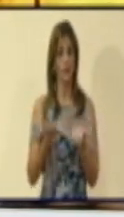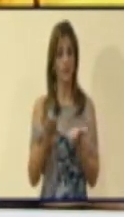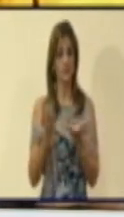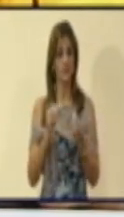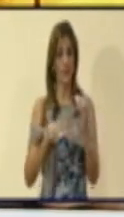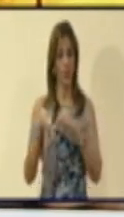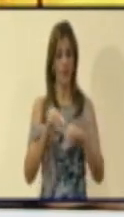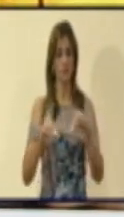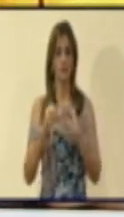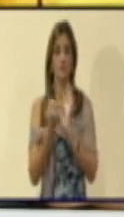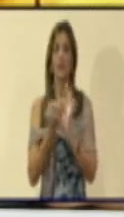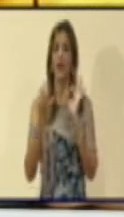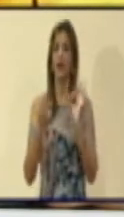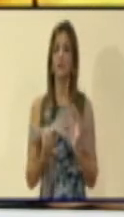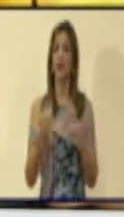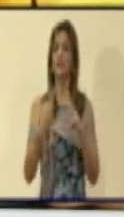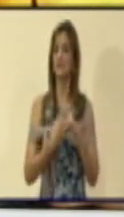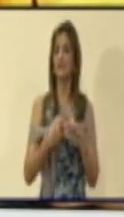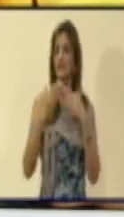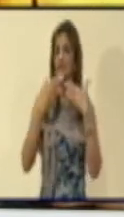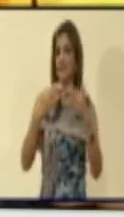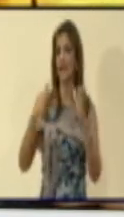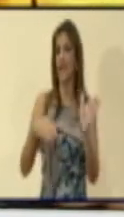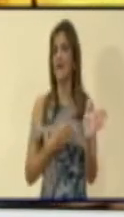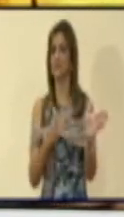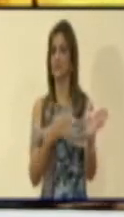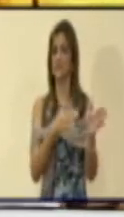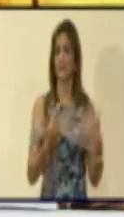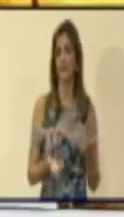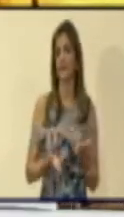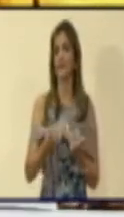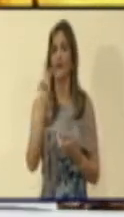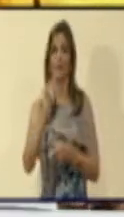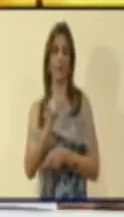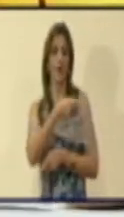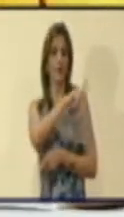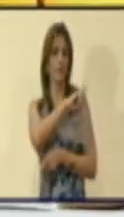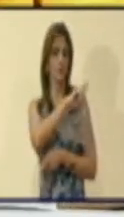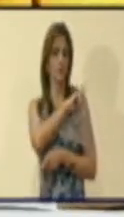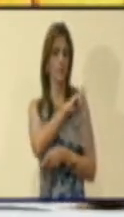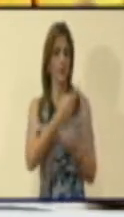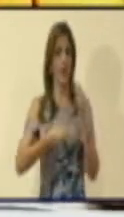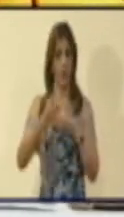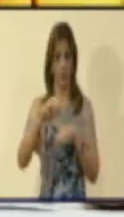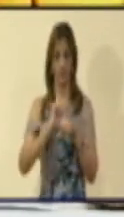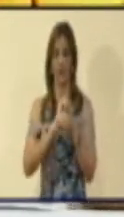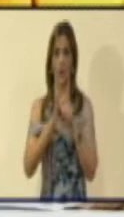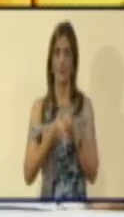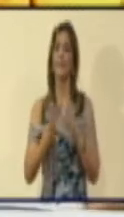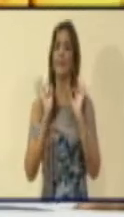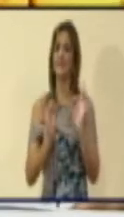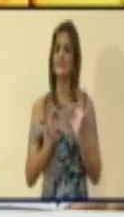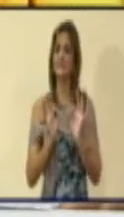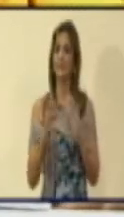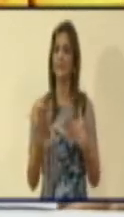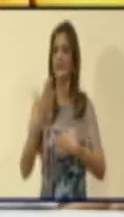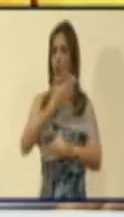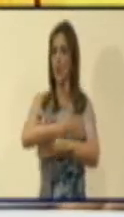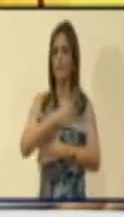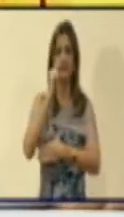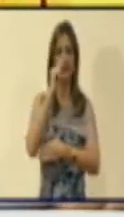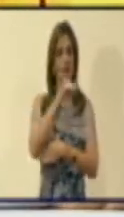medidas dispuestas para enfrentar las indisciplinas y las violaciones que favorecen la propagación de la COVID, siempre dentro de los límites que establecen las normas